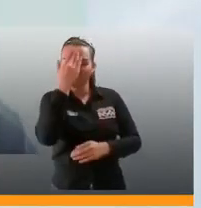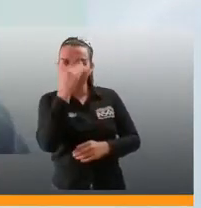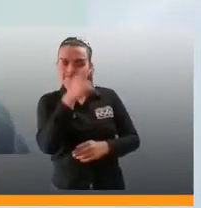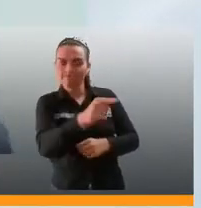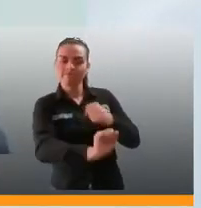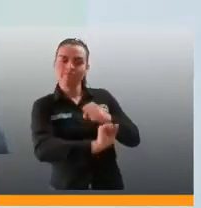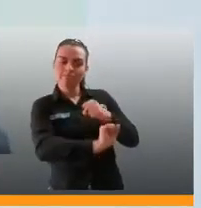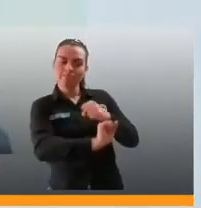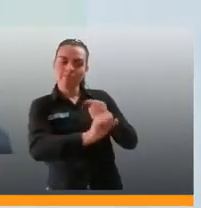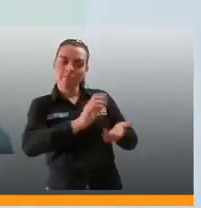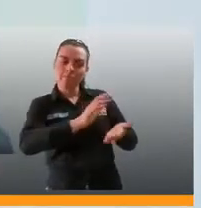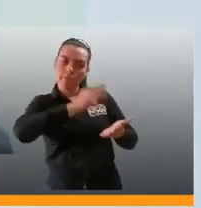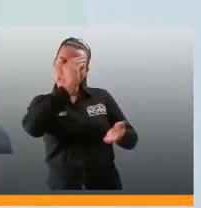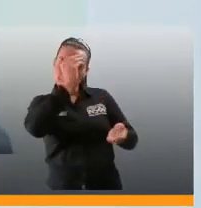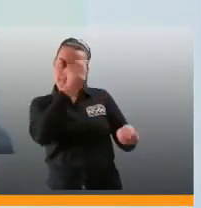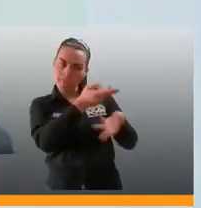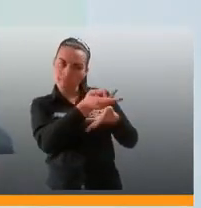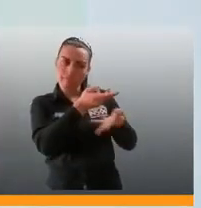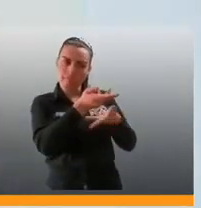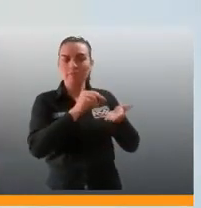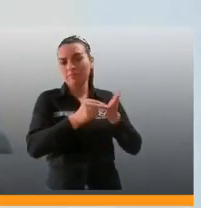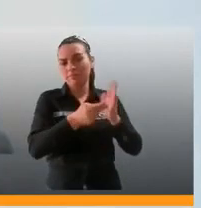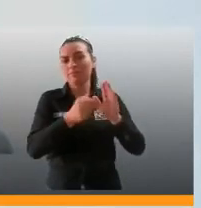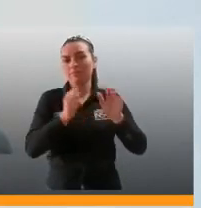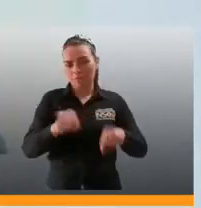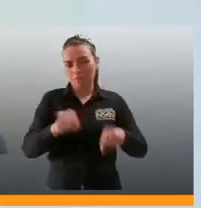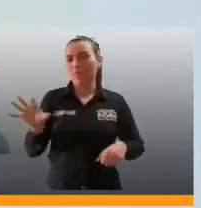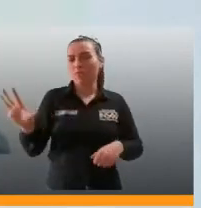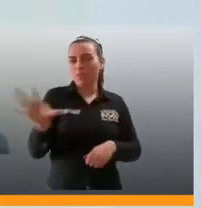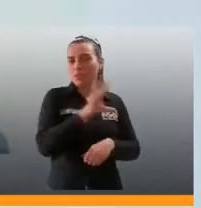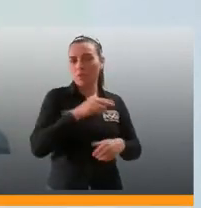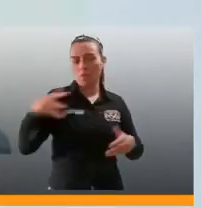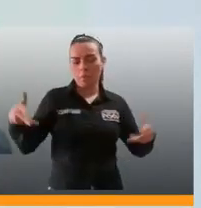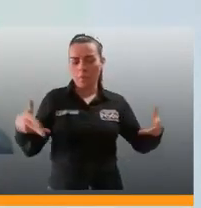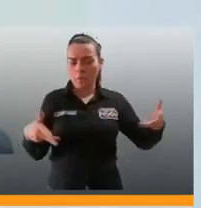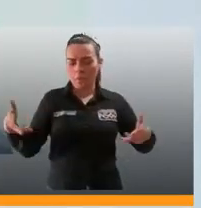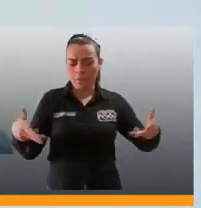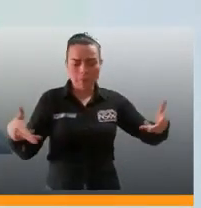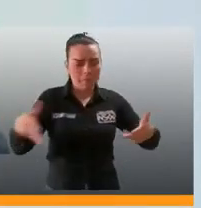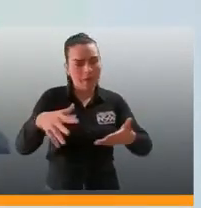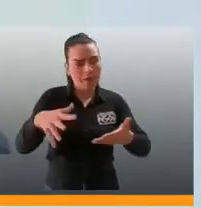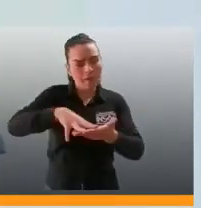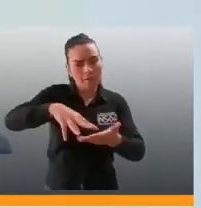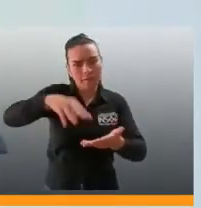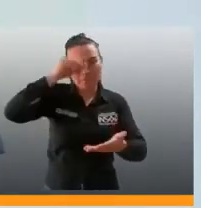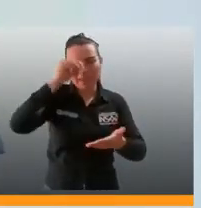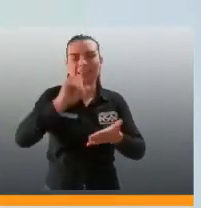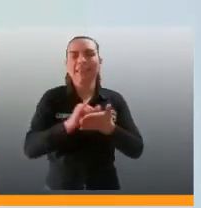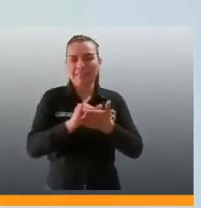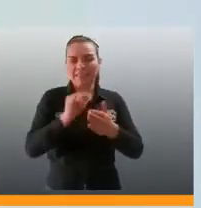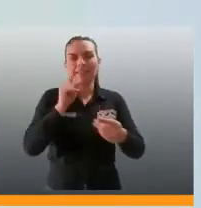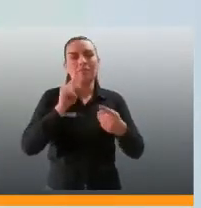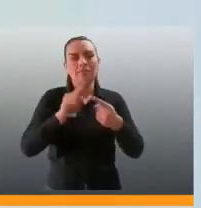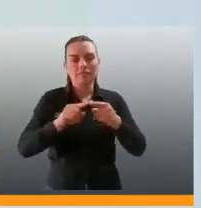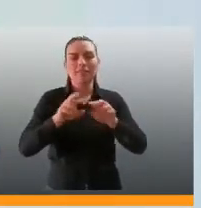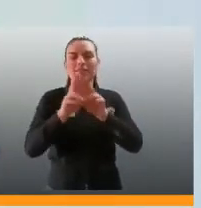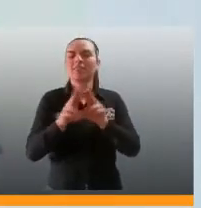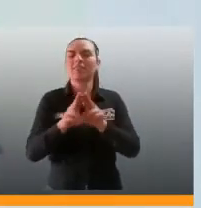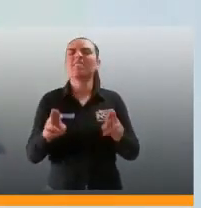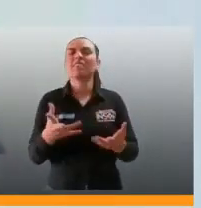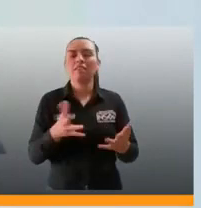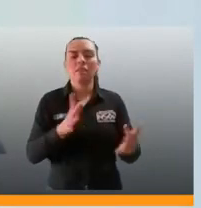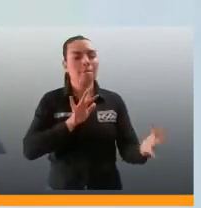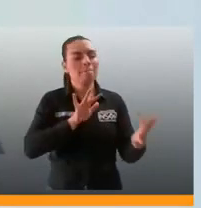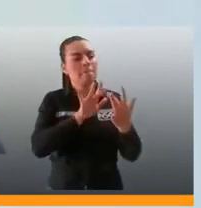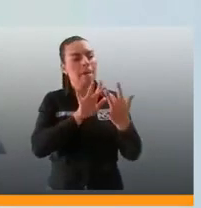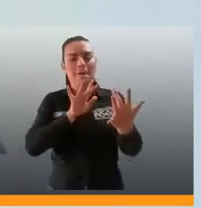entre todos logramos aprender. Creo que ese es lo que quiere hacer también Internet, esa conexión que tengamos con el otro